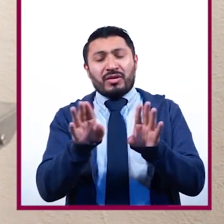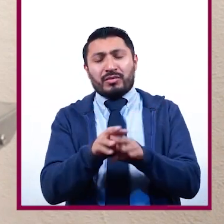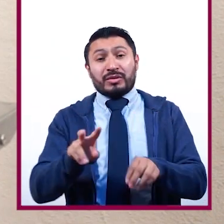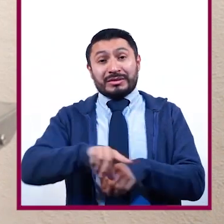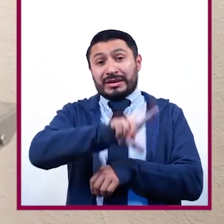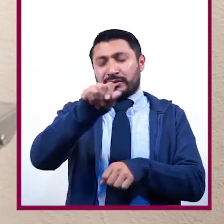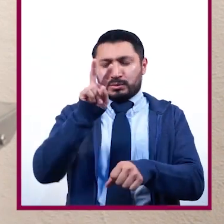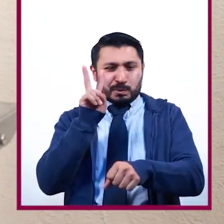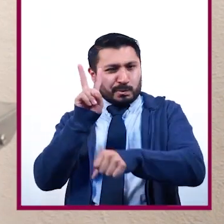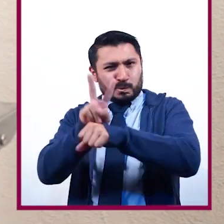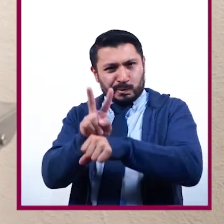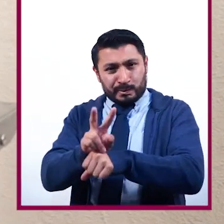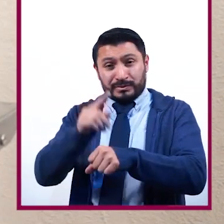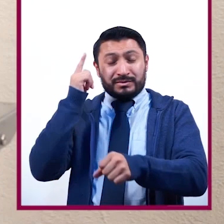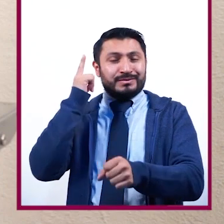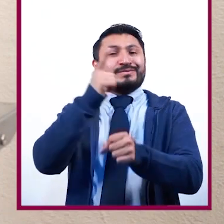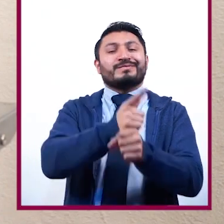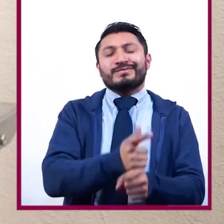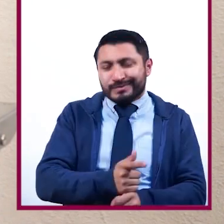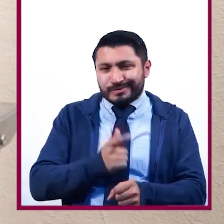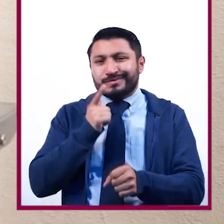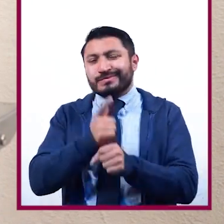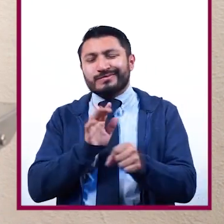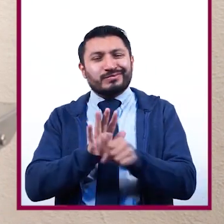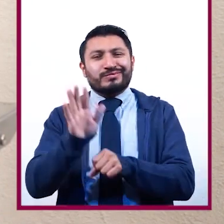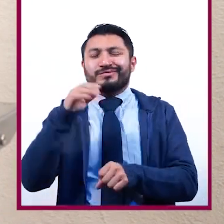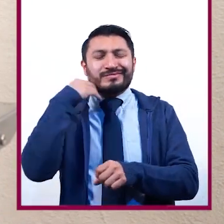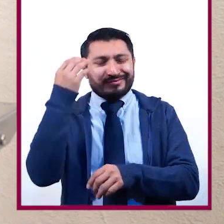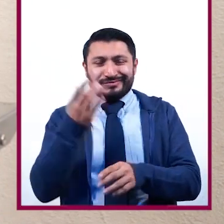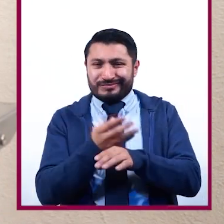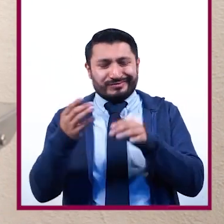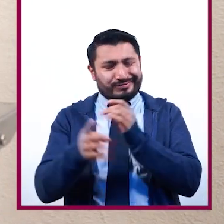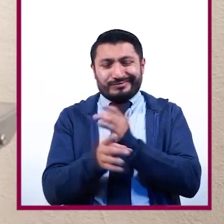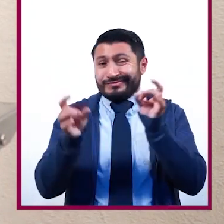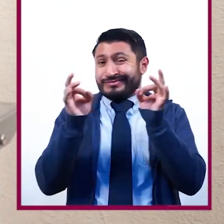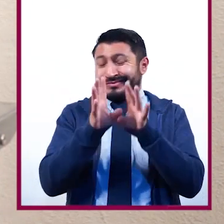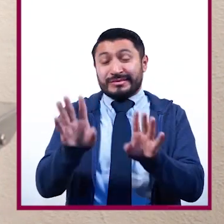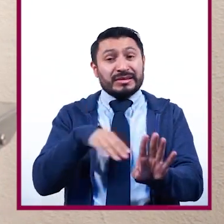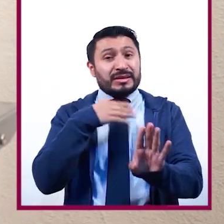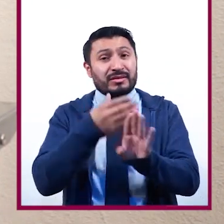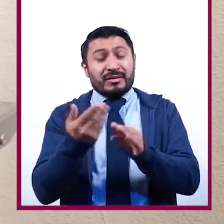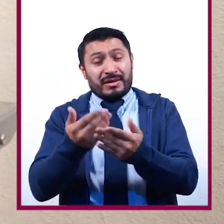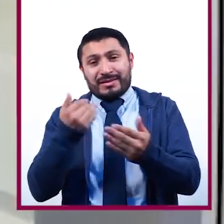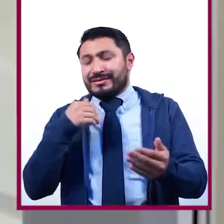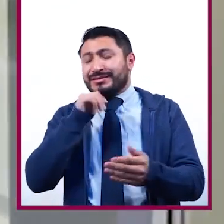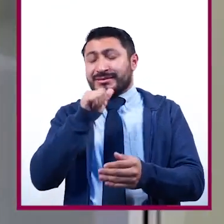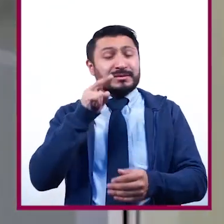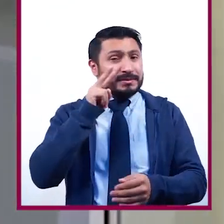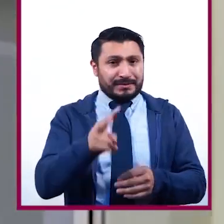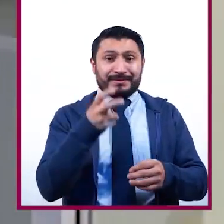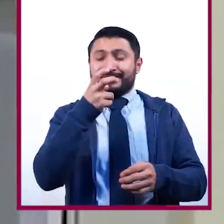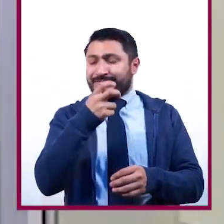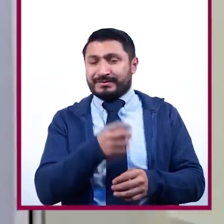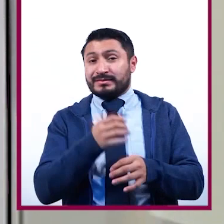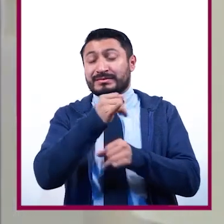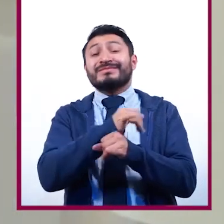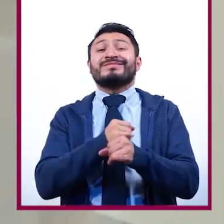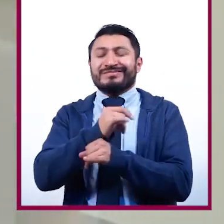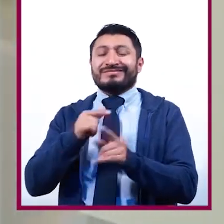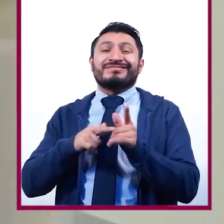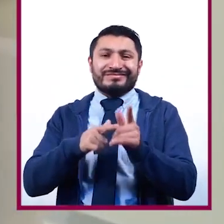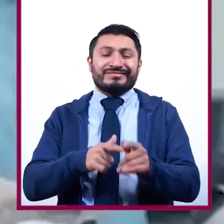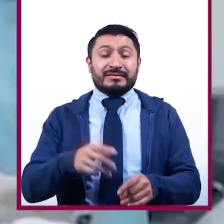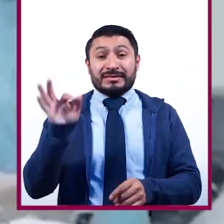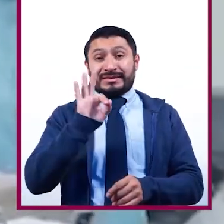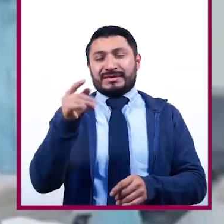una etapa de postvigilancia que permite detectar cualquier reacción adversa que no se haya visto con anterioridad. Así